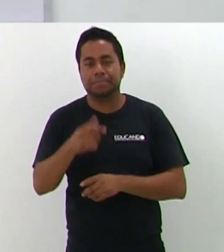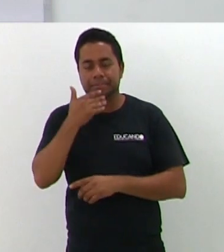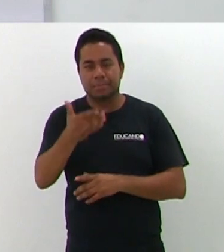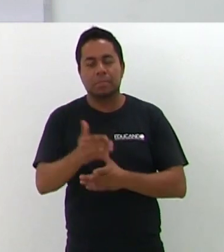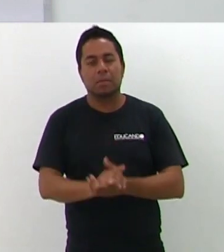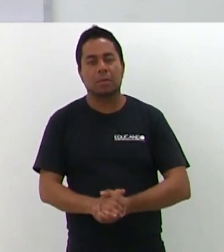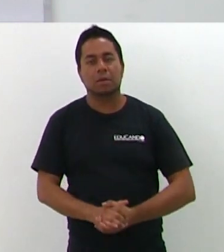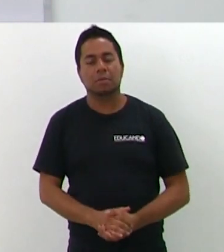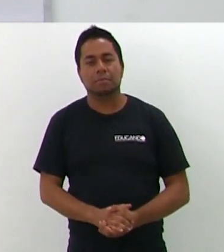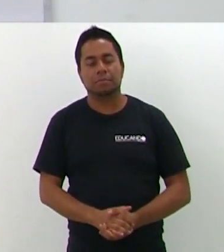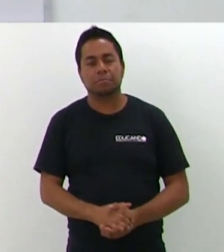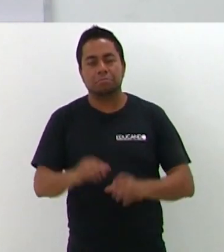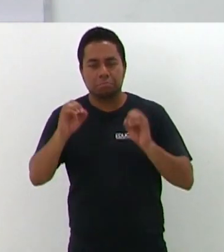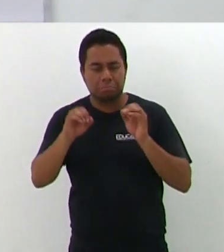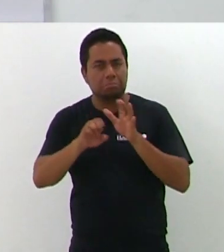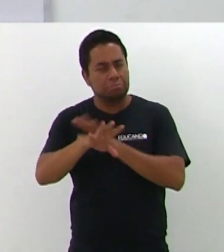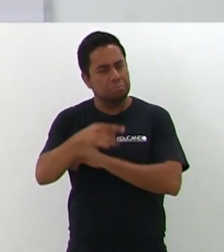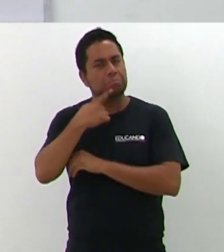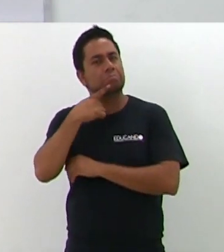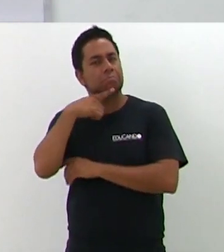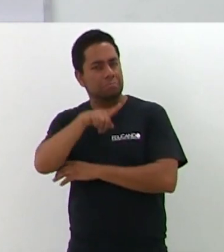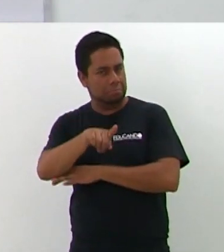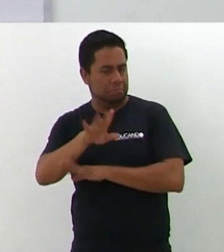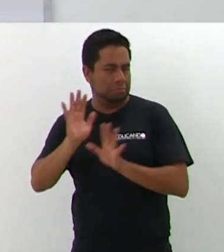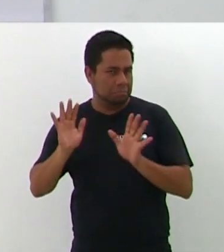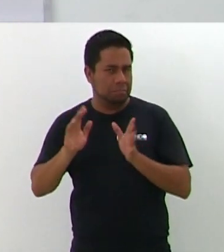Bien, o cuando decimos que